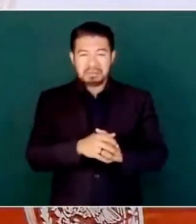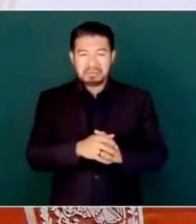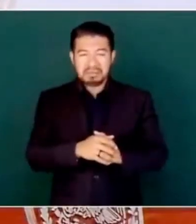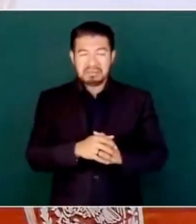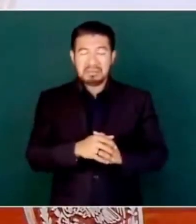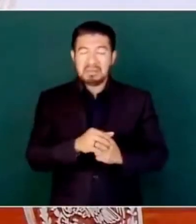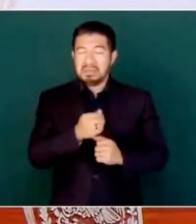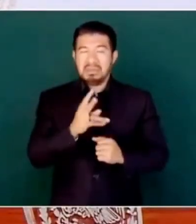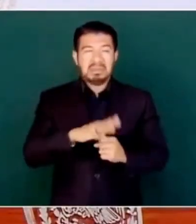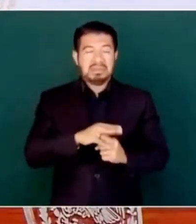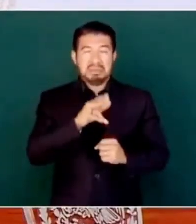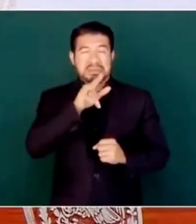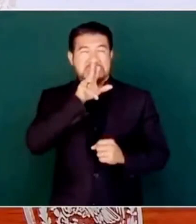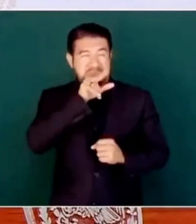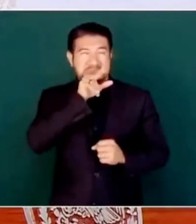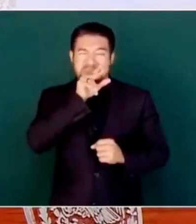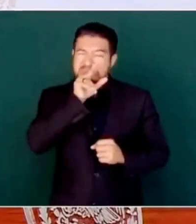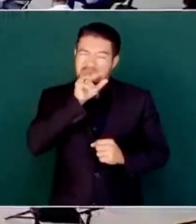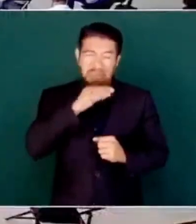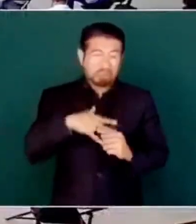desesperadísimos.